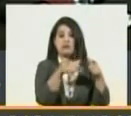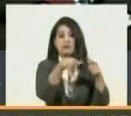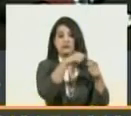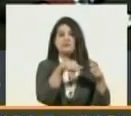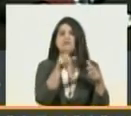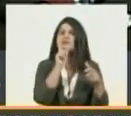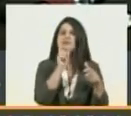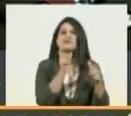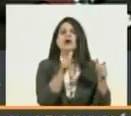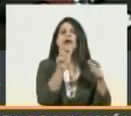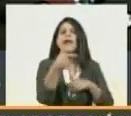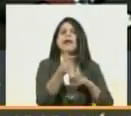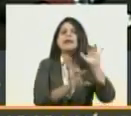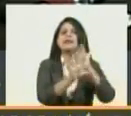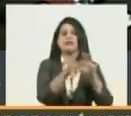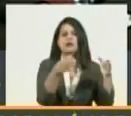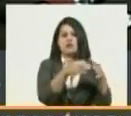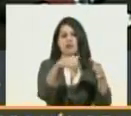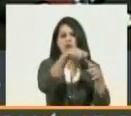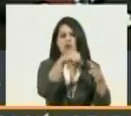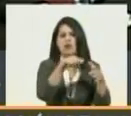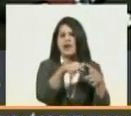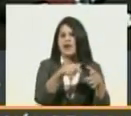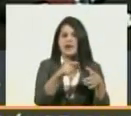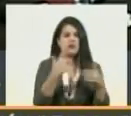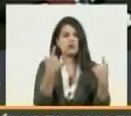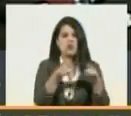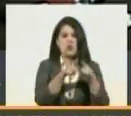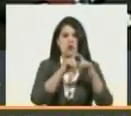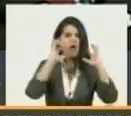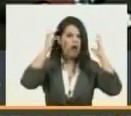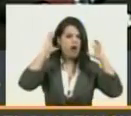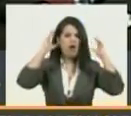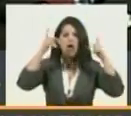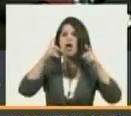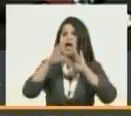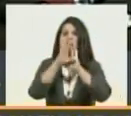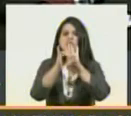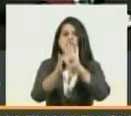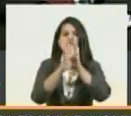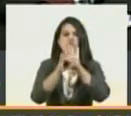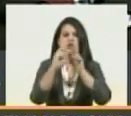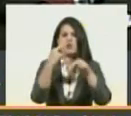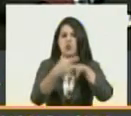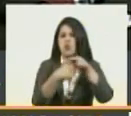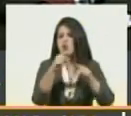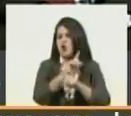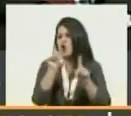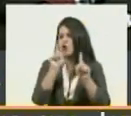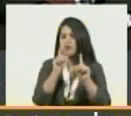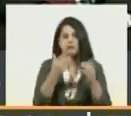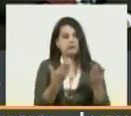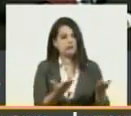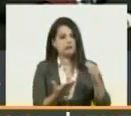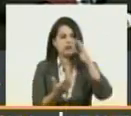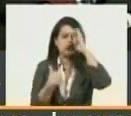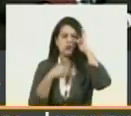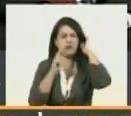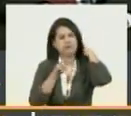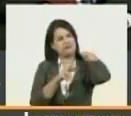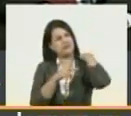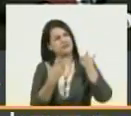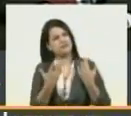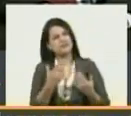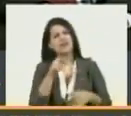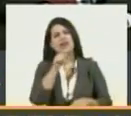llamado el G15, se desató una histeria sobre la Asamblea Nacional Constituyente. Es curioso realmente, porque